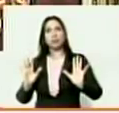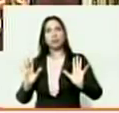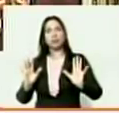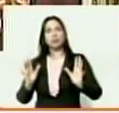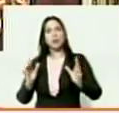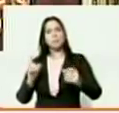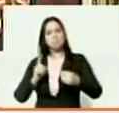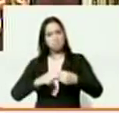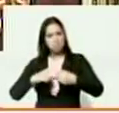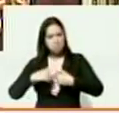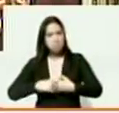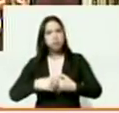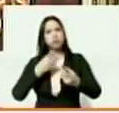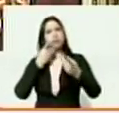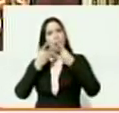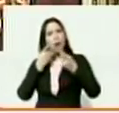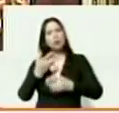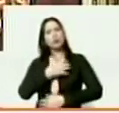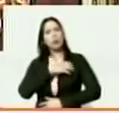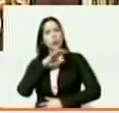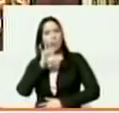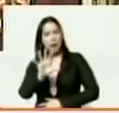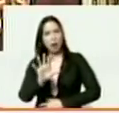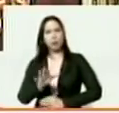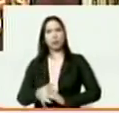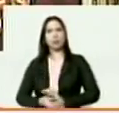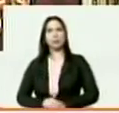inclusivo, un diálogo soberano,